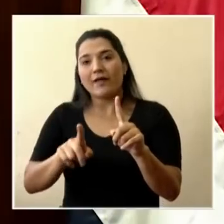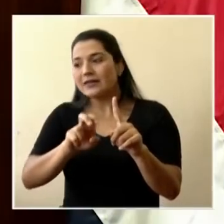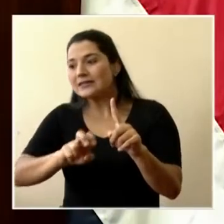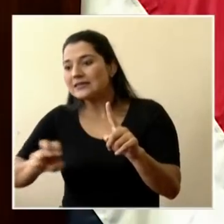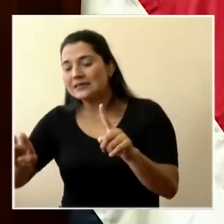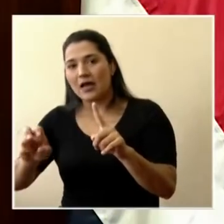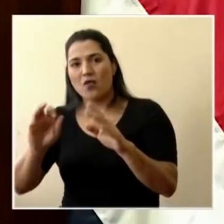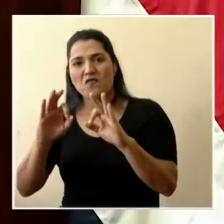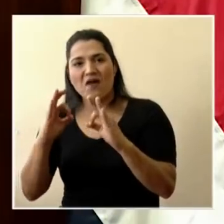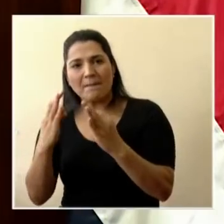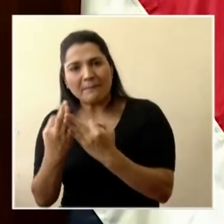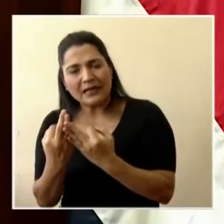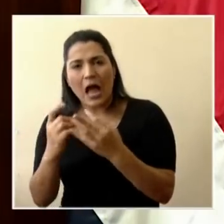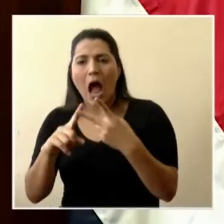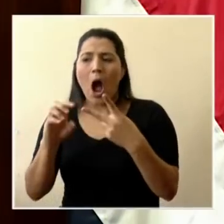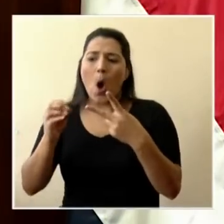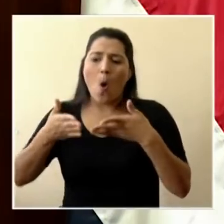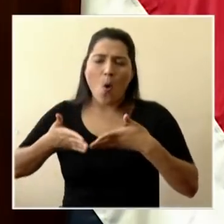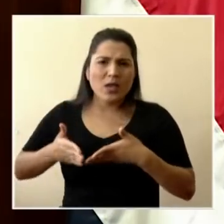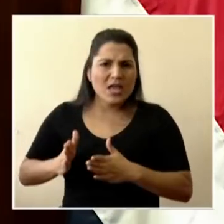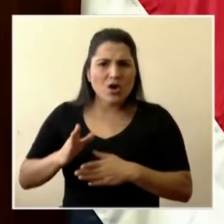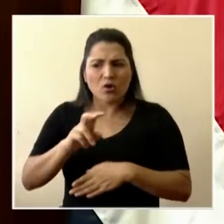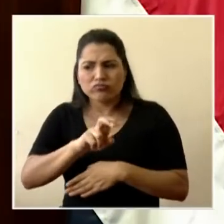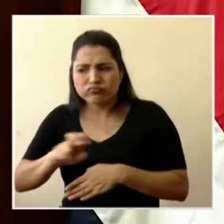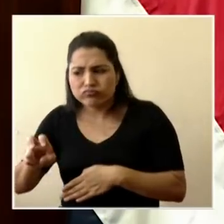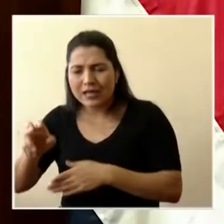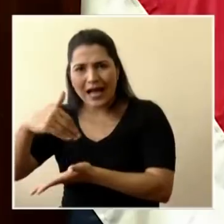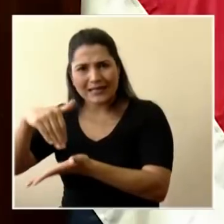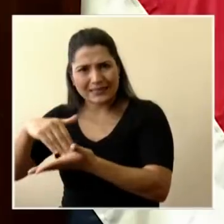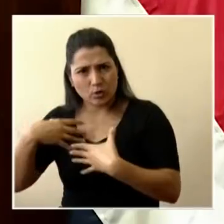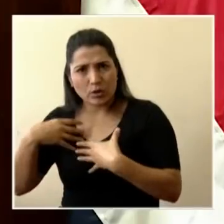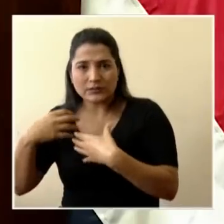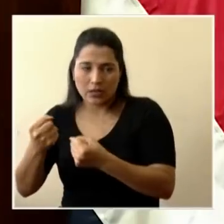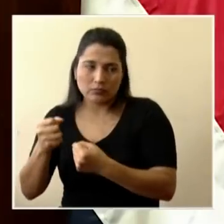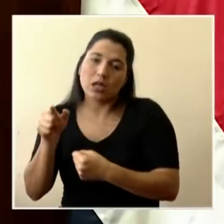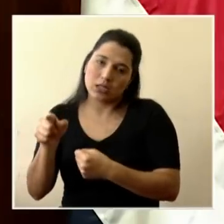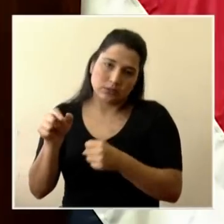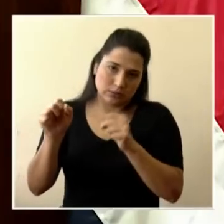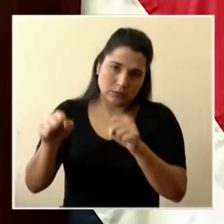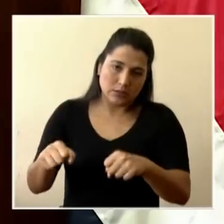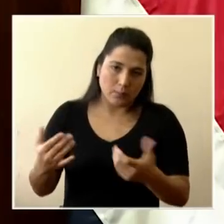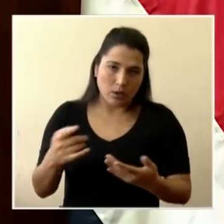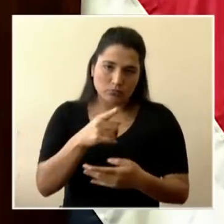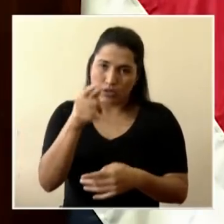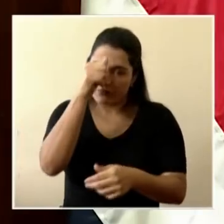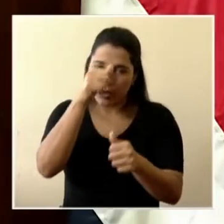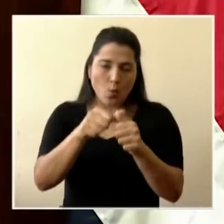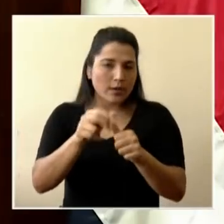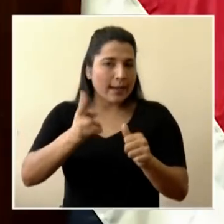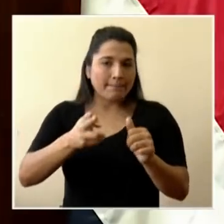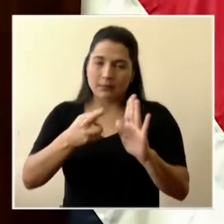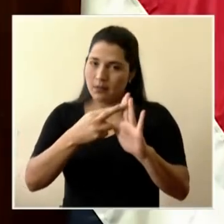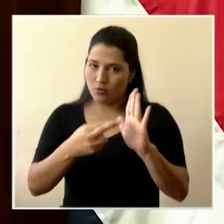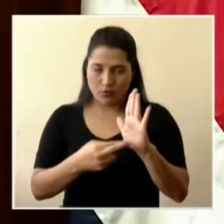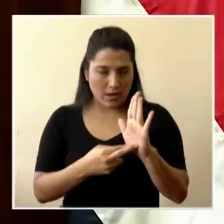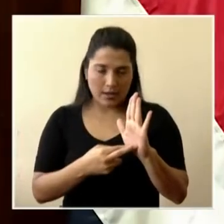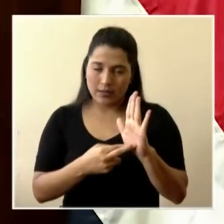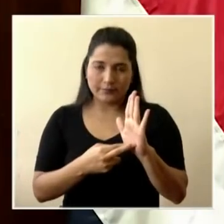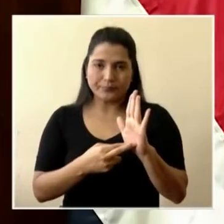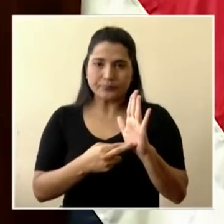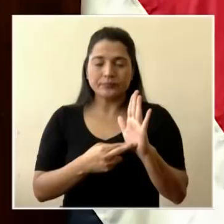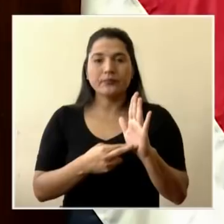algún hijo a un centro médico? Bueno, sería una buena excepción. Recordemos que las reglas ahí son las mismas y hay excepciones, como todo en la